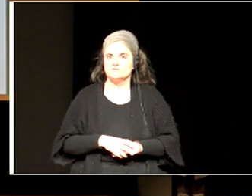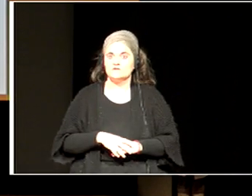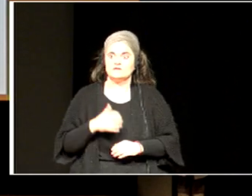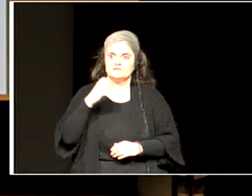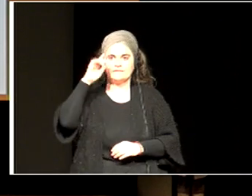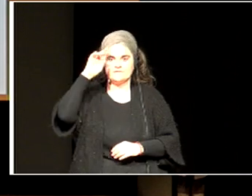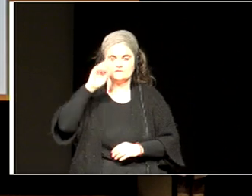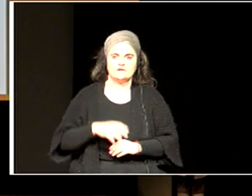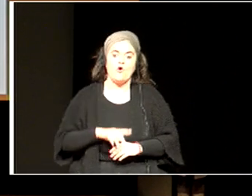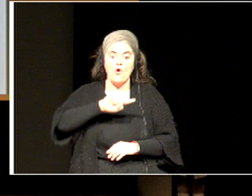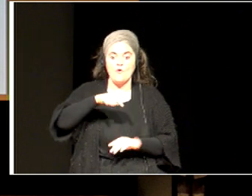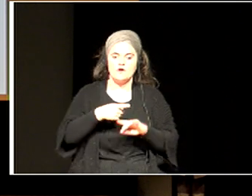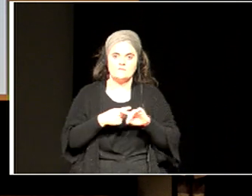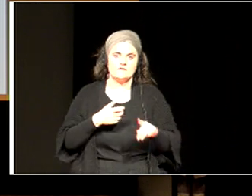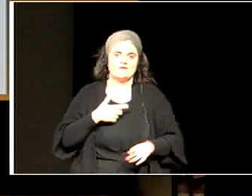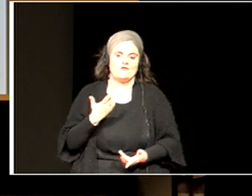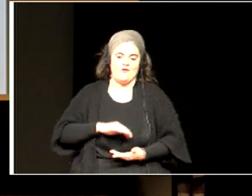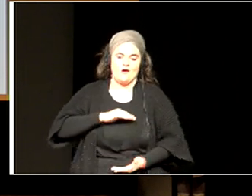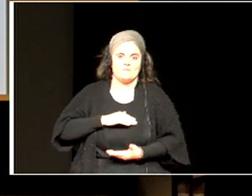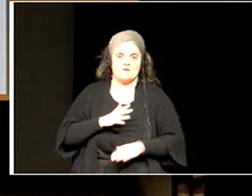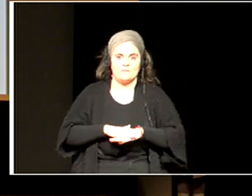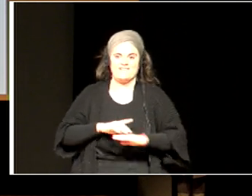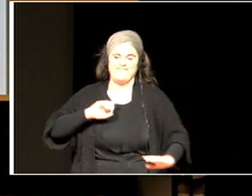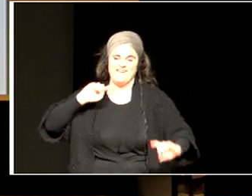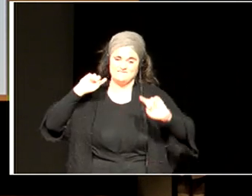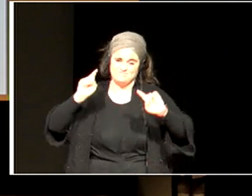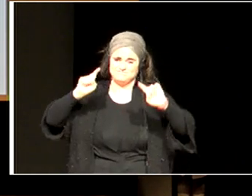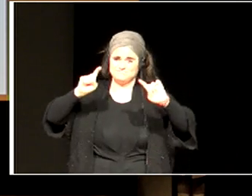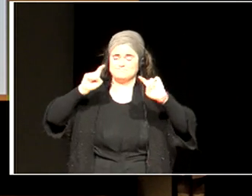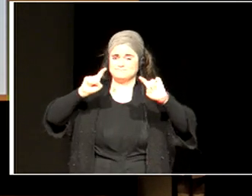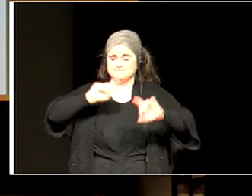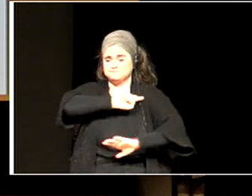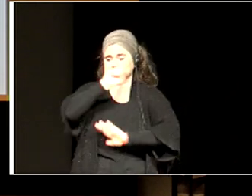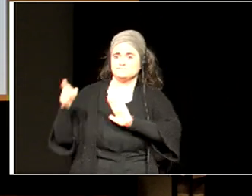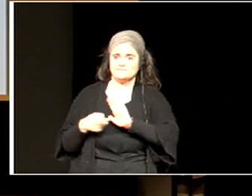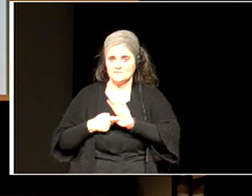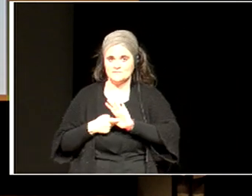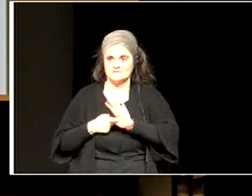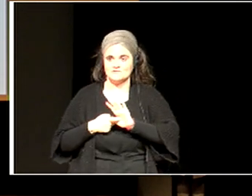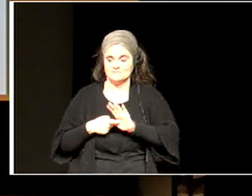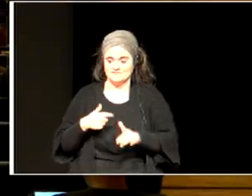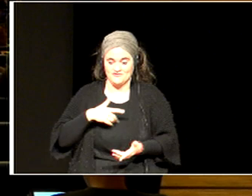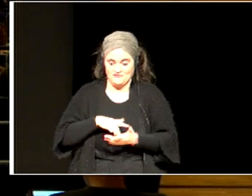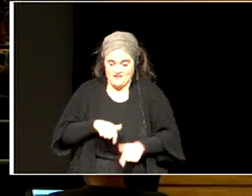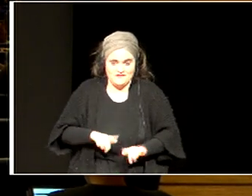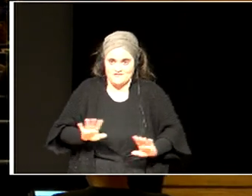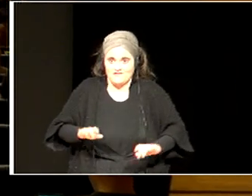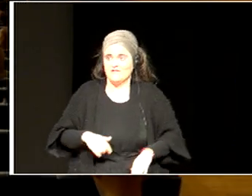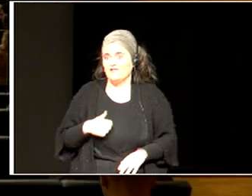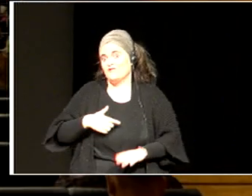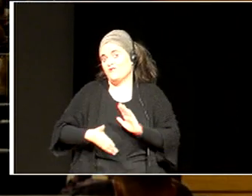de explicarlo entero entero todo palabra por palabra no estaría aquí estarían